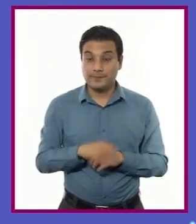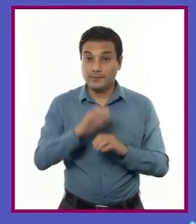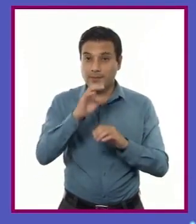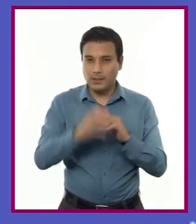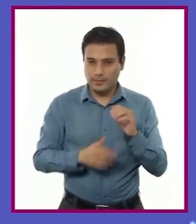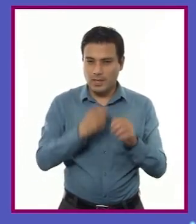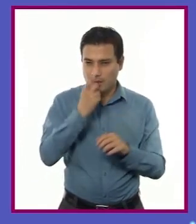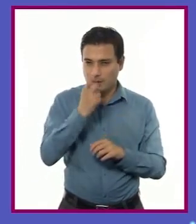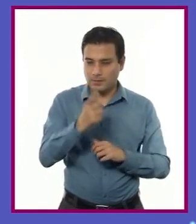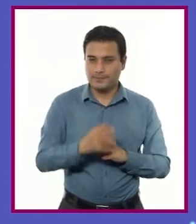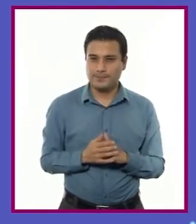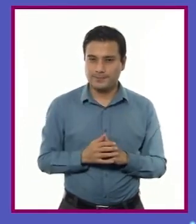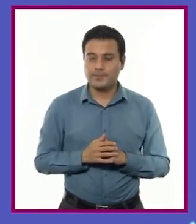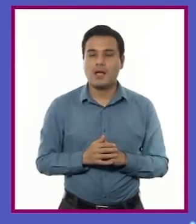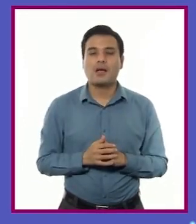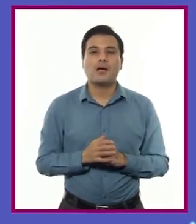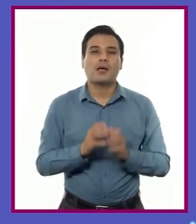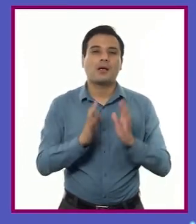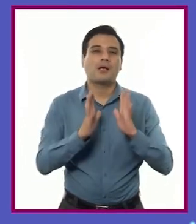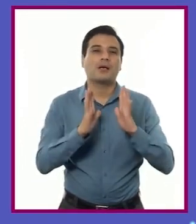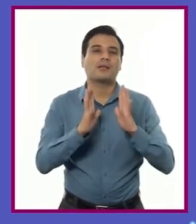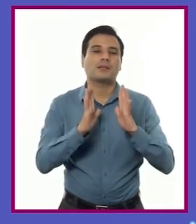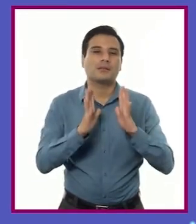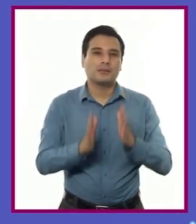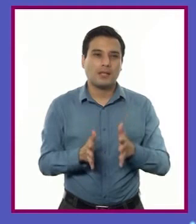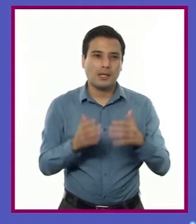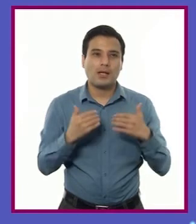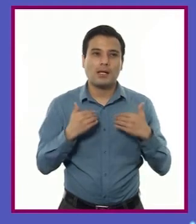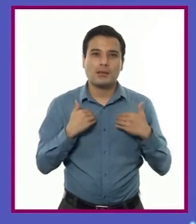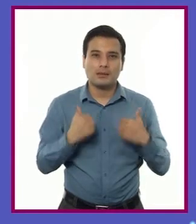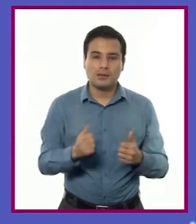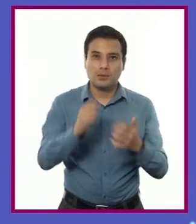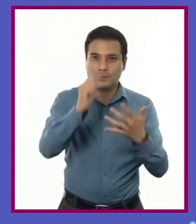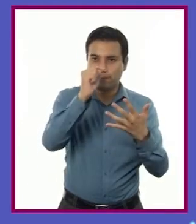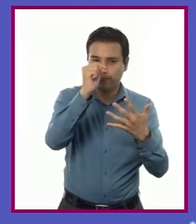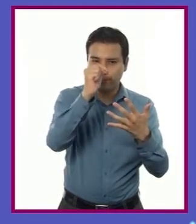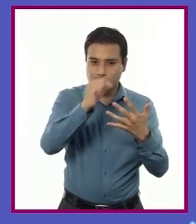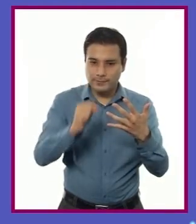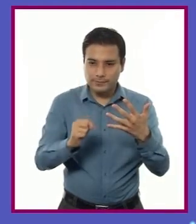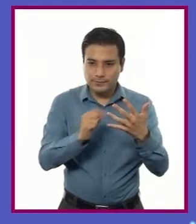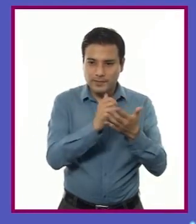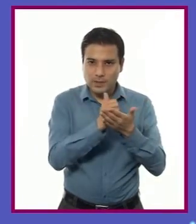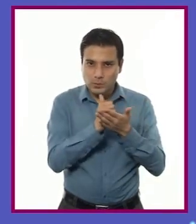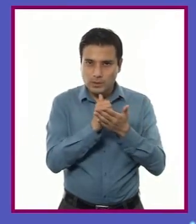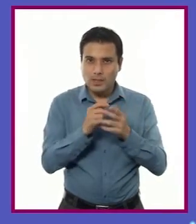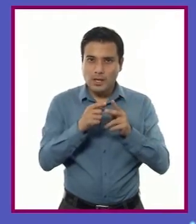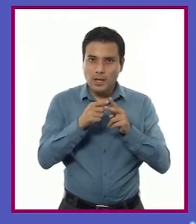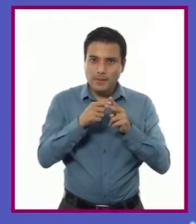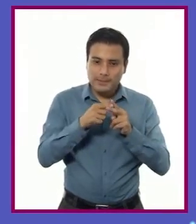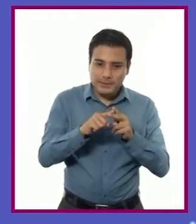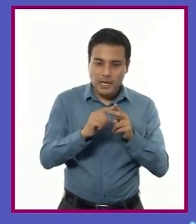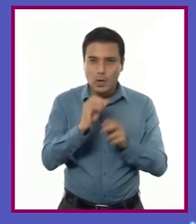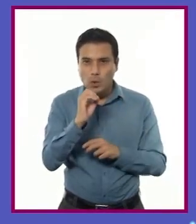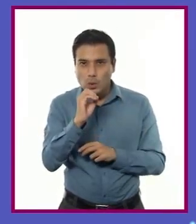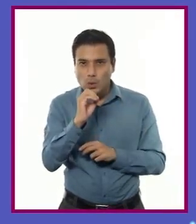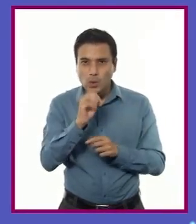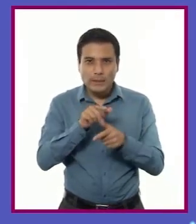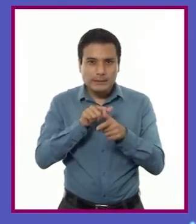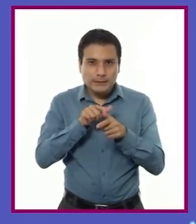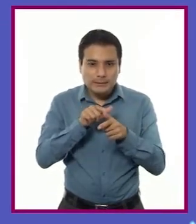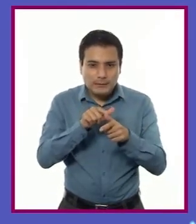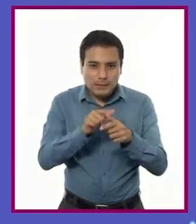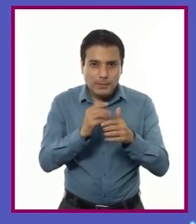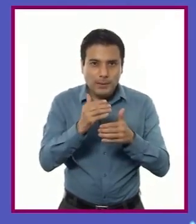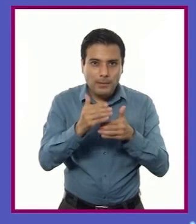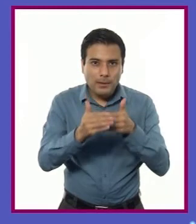por último. Ya veo, nos van determinando si estamos dando inicio al texto o se le da continuidad,